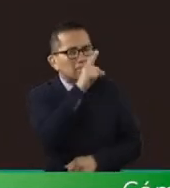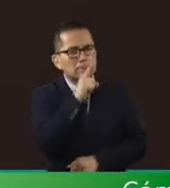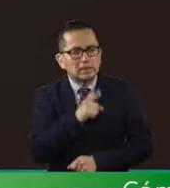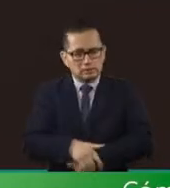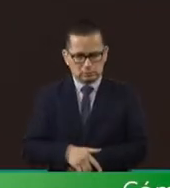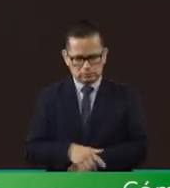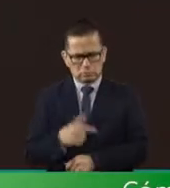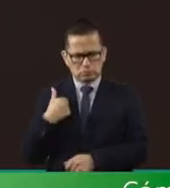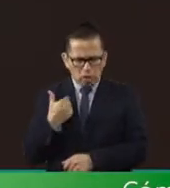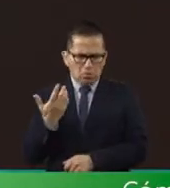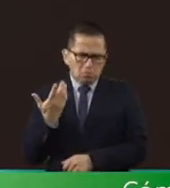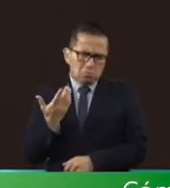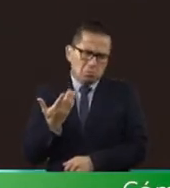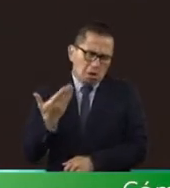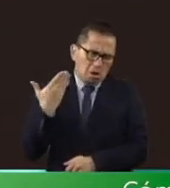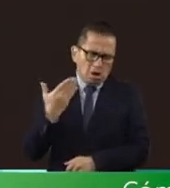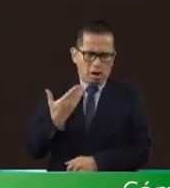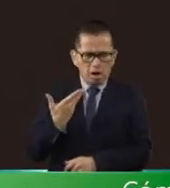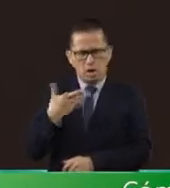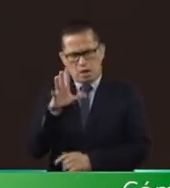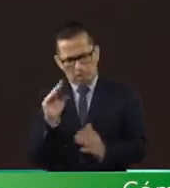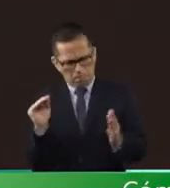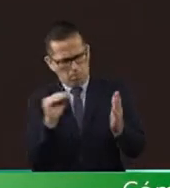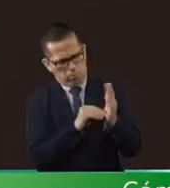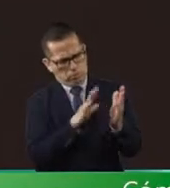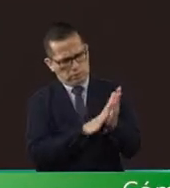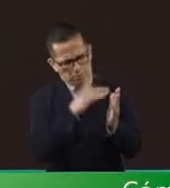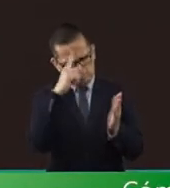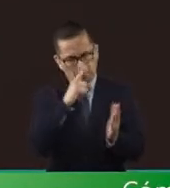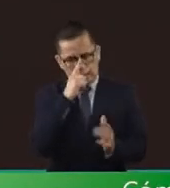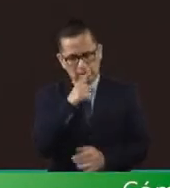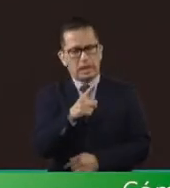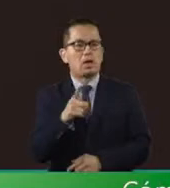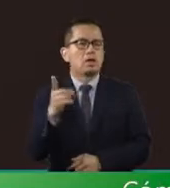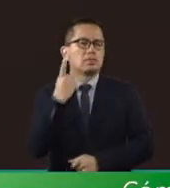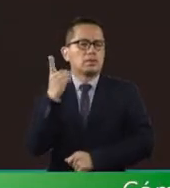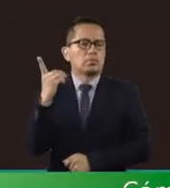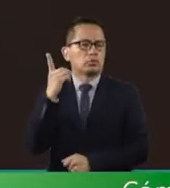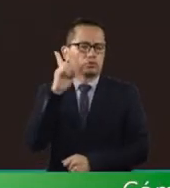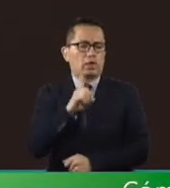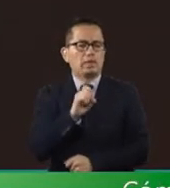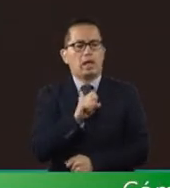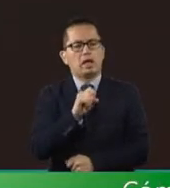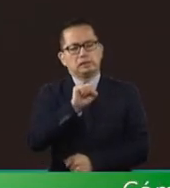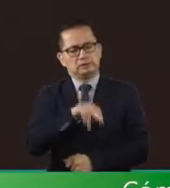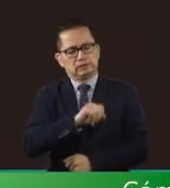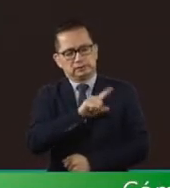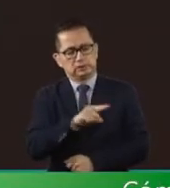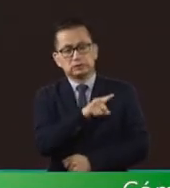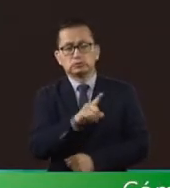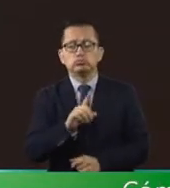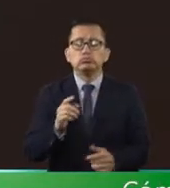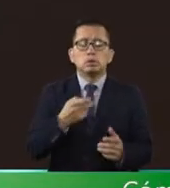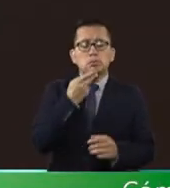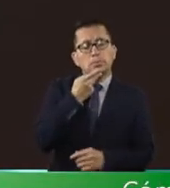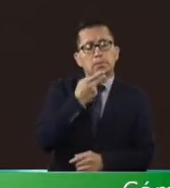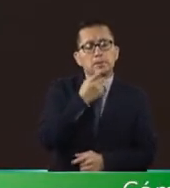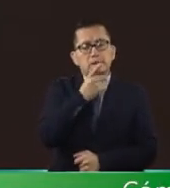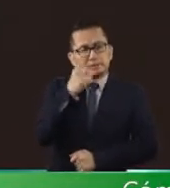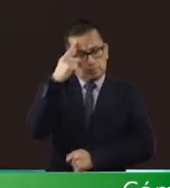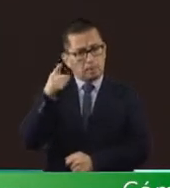Sánchez corder hace rato diciendo que se comprometían a que el estado tendía la rectoría de la transición energética y de la